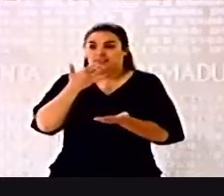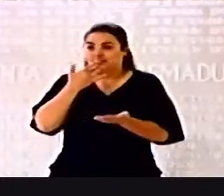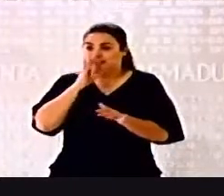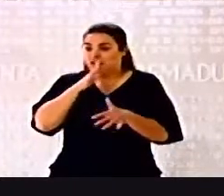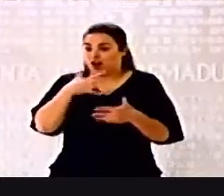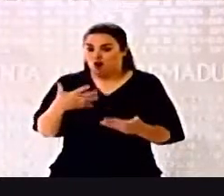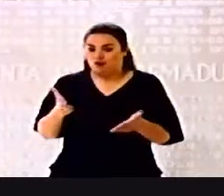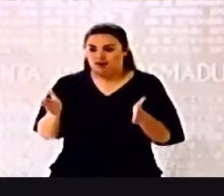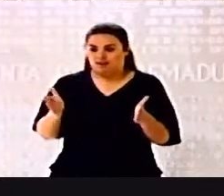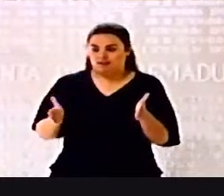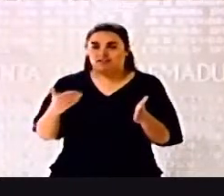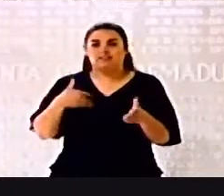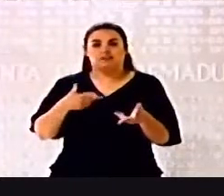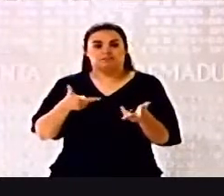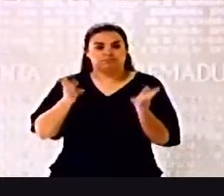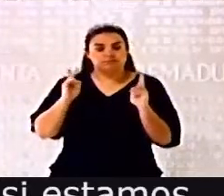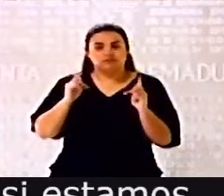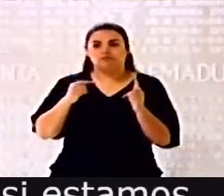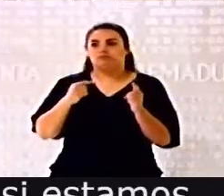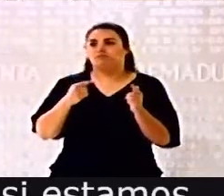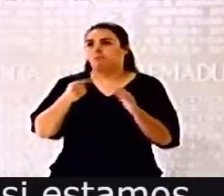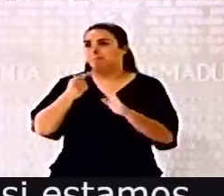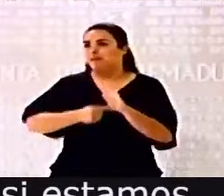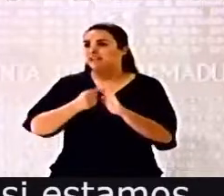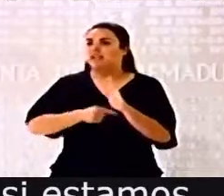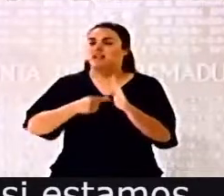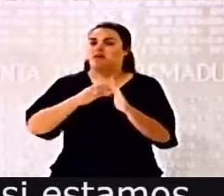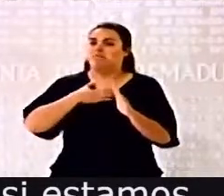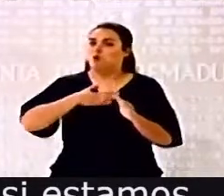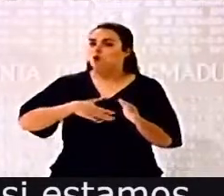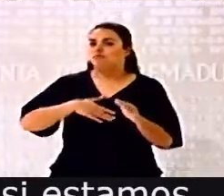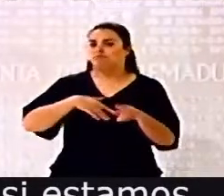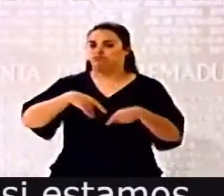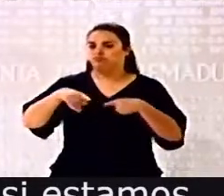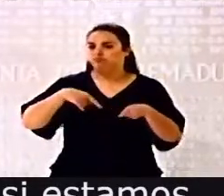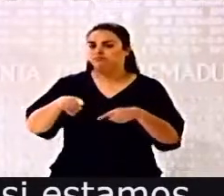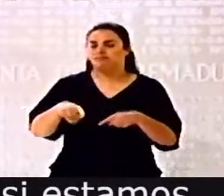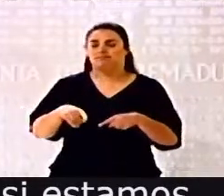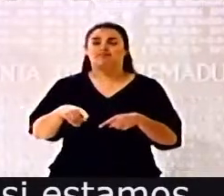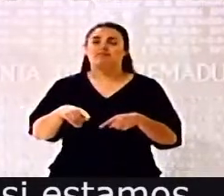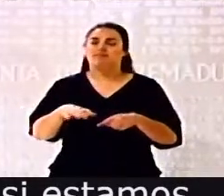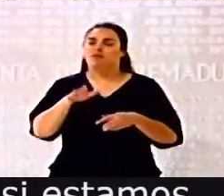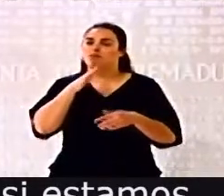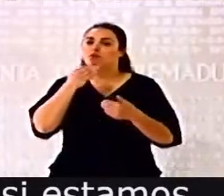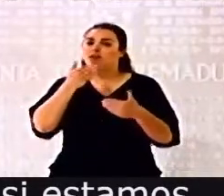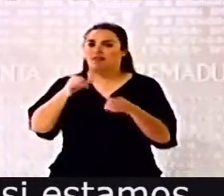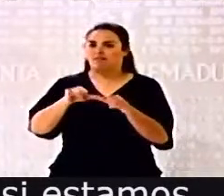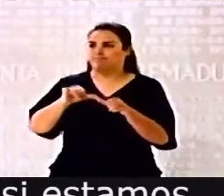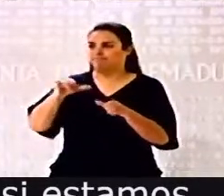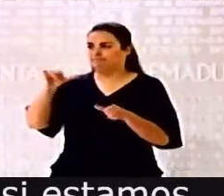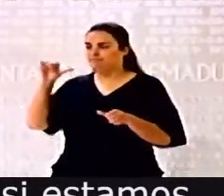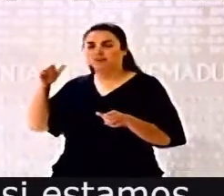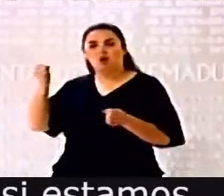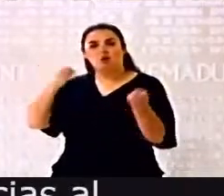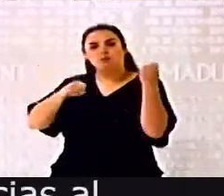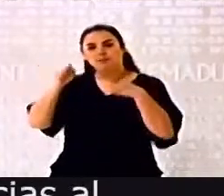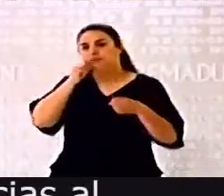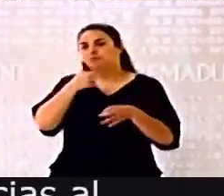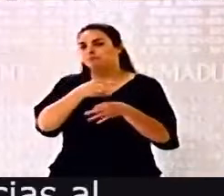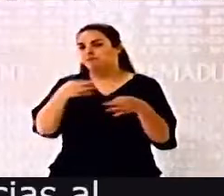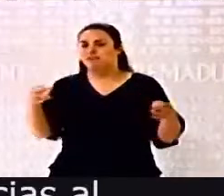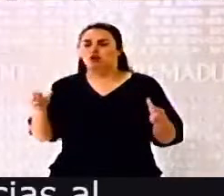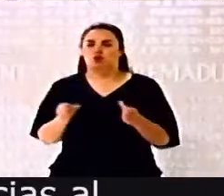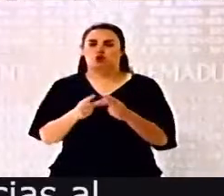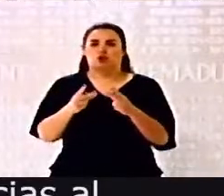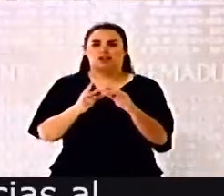momento donde ya permitimos determinadas medidas de alivio, es gracias al comportamiento ejemplar que ha tenido la